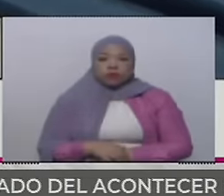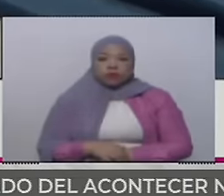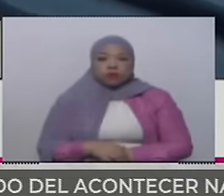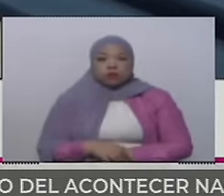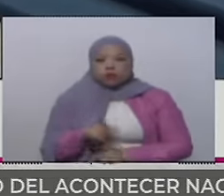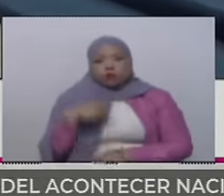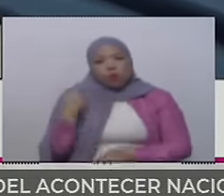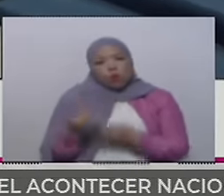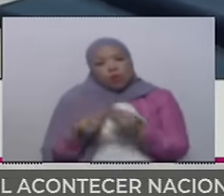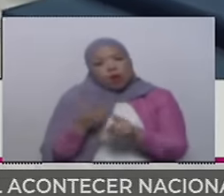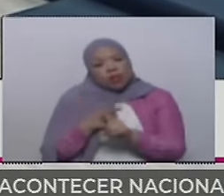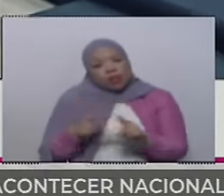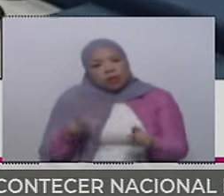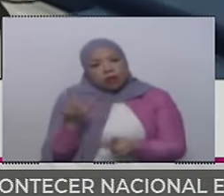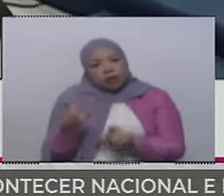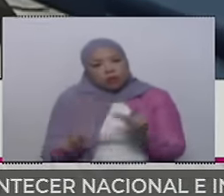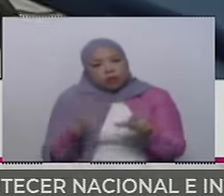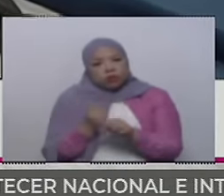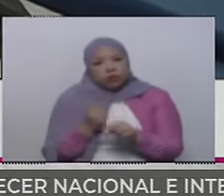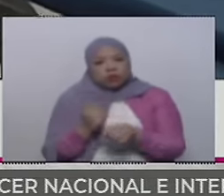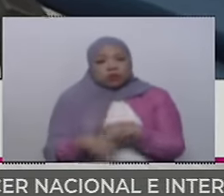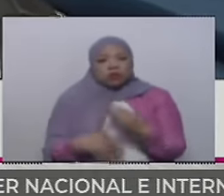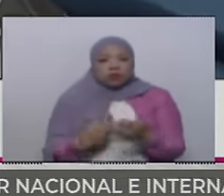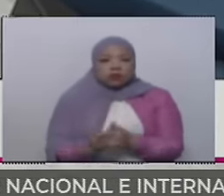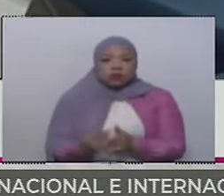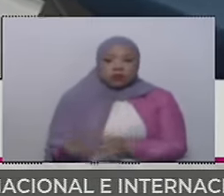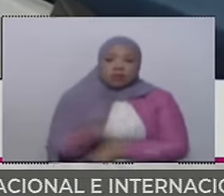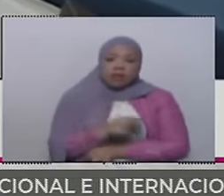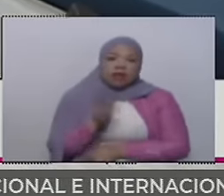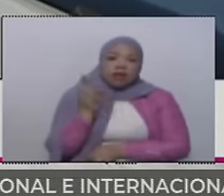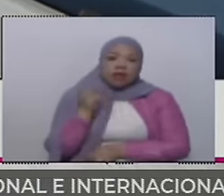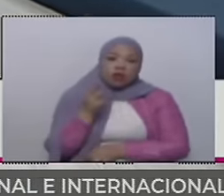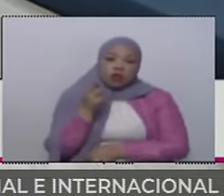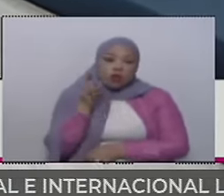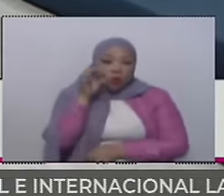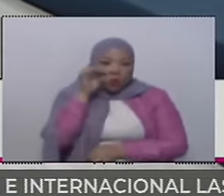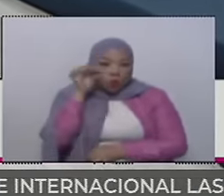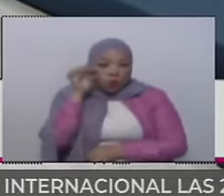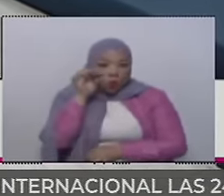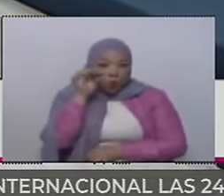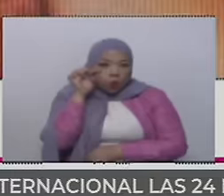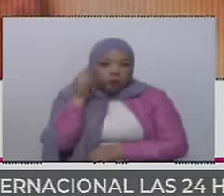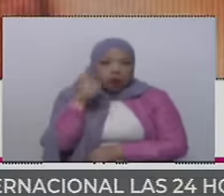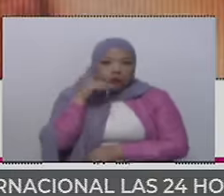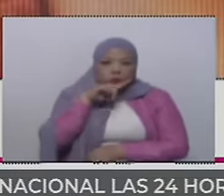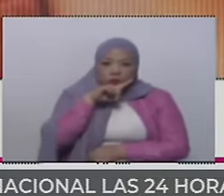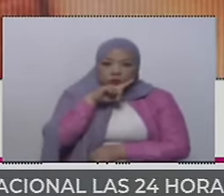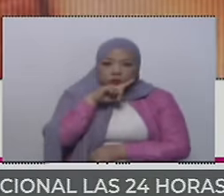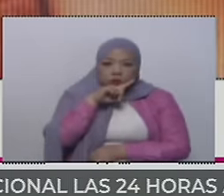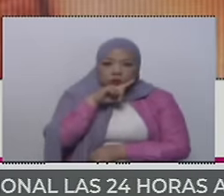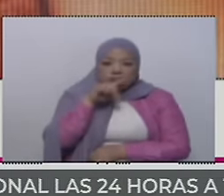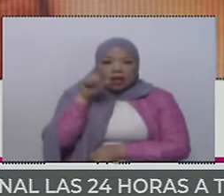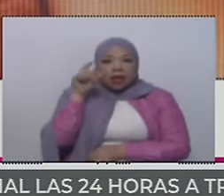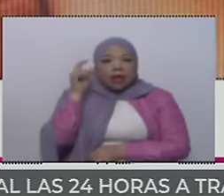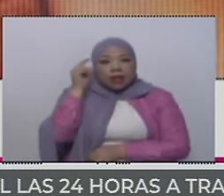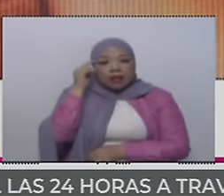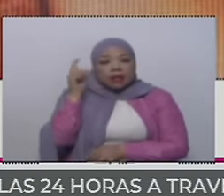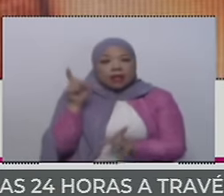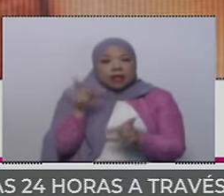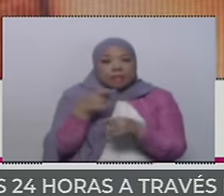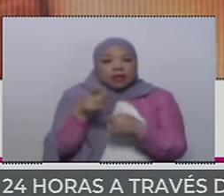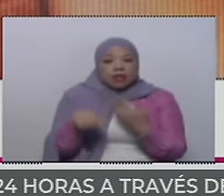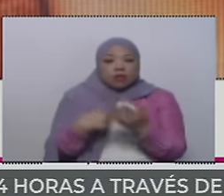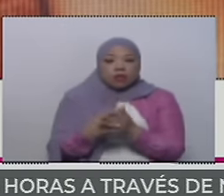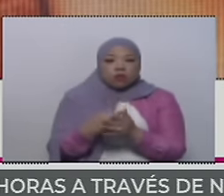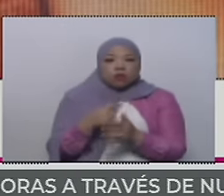alternativa le damos nosotros? Estamos en el mes rosa, mes de octubre, ¿verdad? Y la